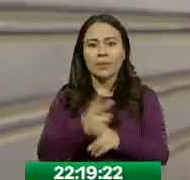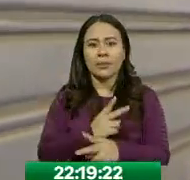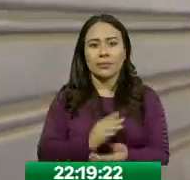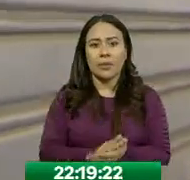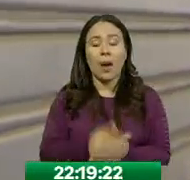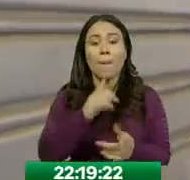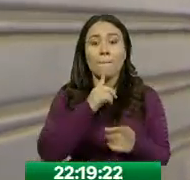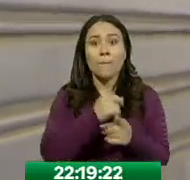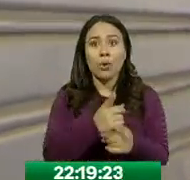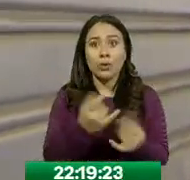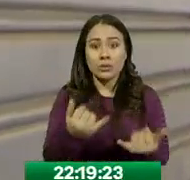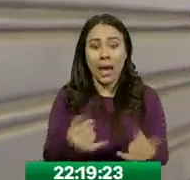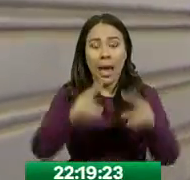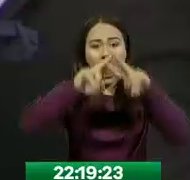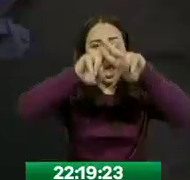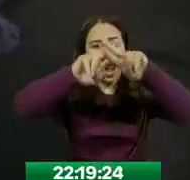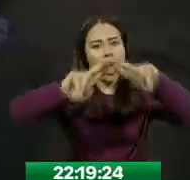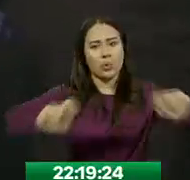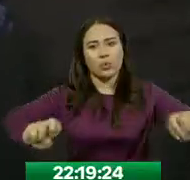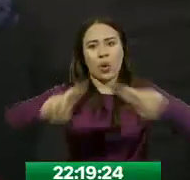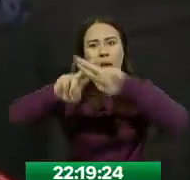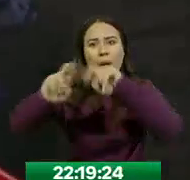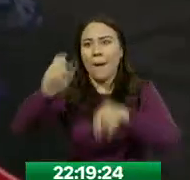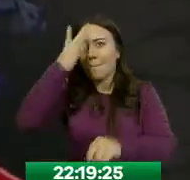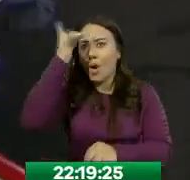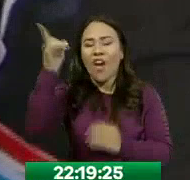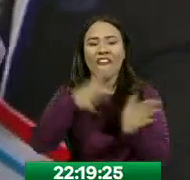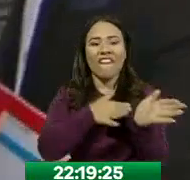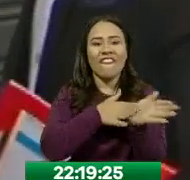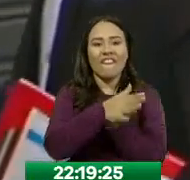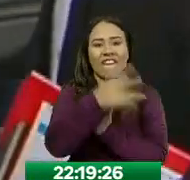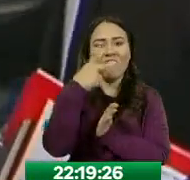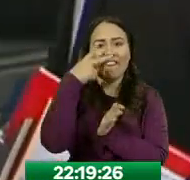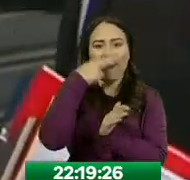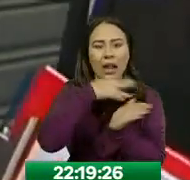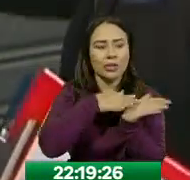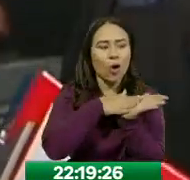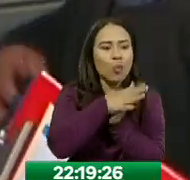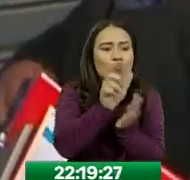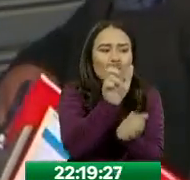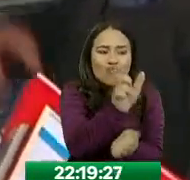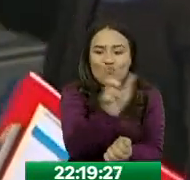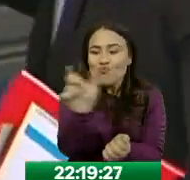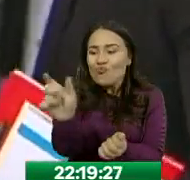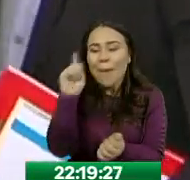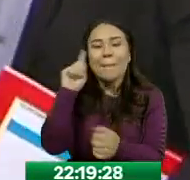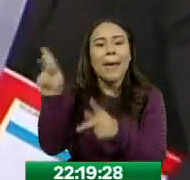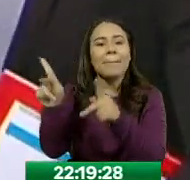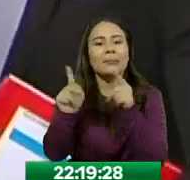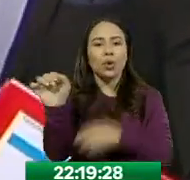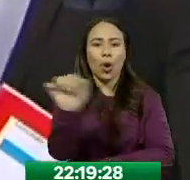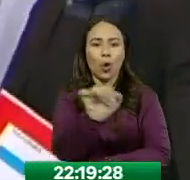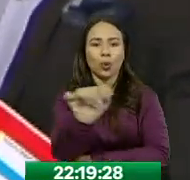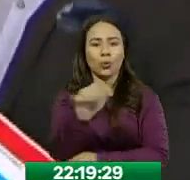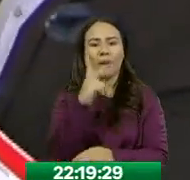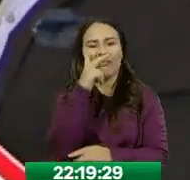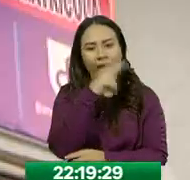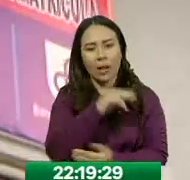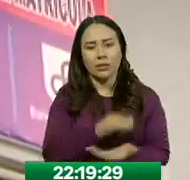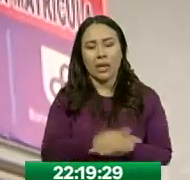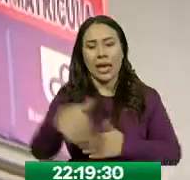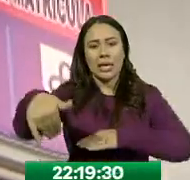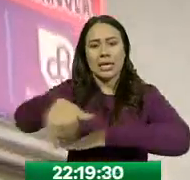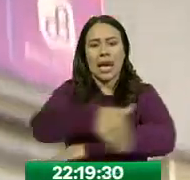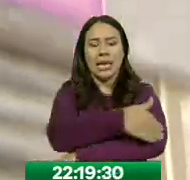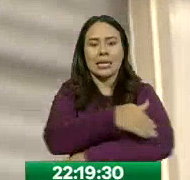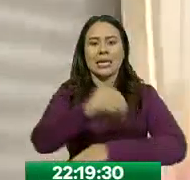la clausura fue en cuestión de segundos a varios locales comerciales del sector. Nos encontramos aquí en este local en Brasil y Chile porque